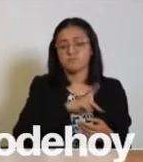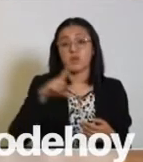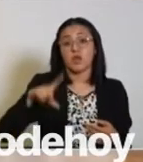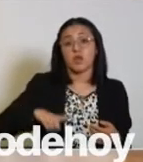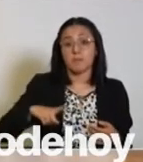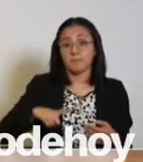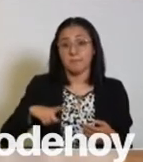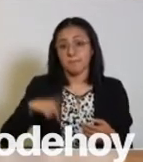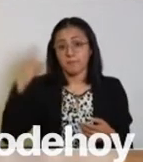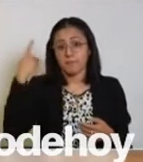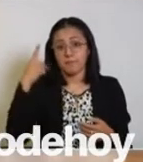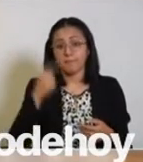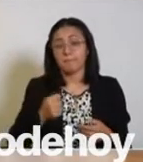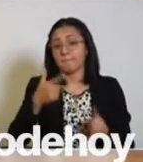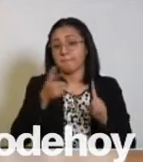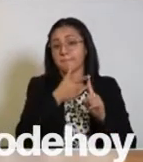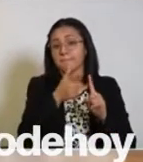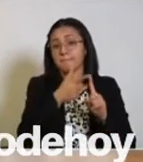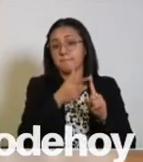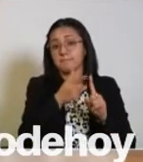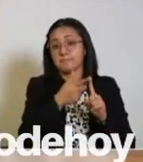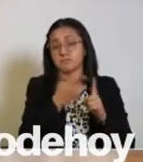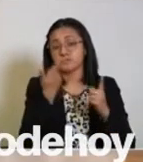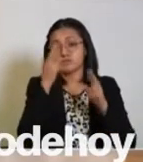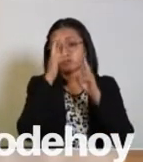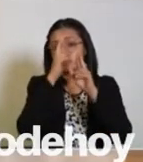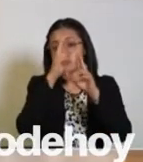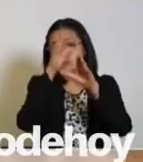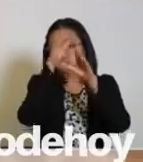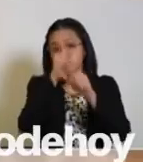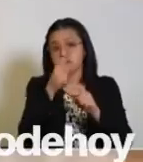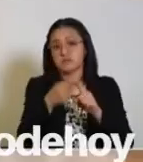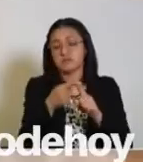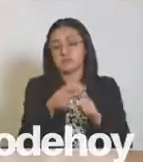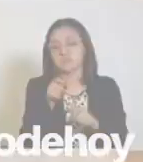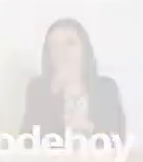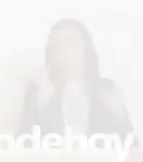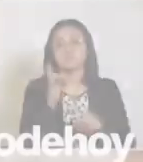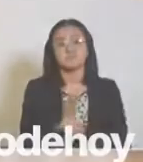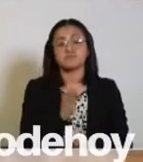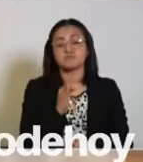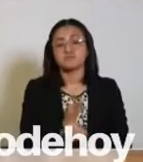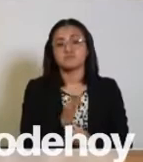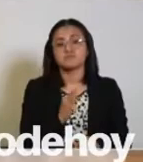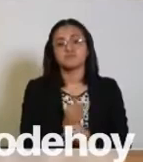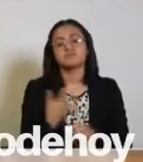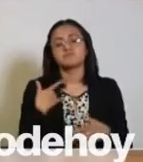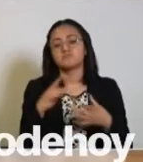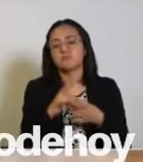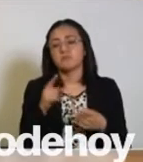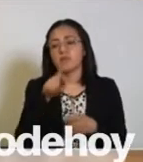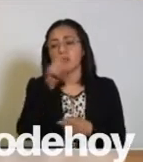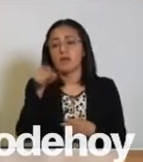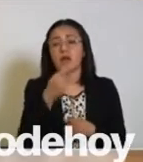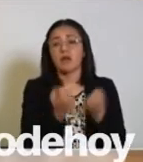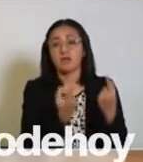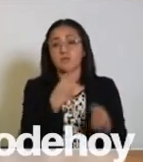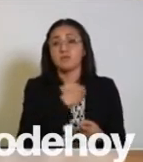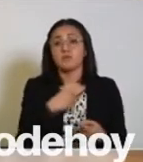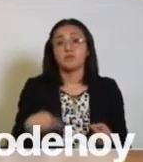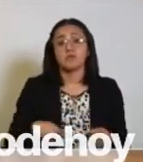del estado el primero en respetar los acuerdos de los órganos electorales si hablamos de los municipios